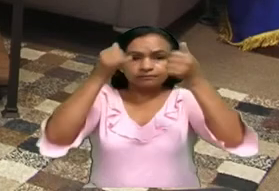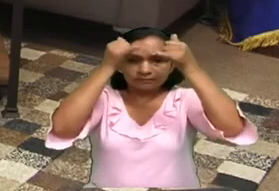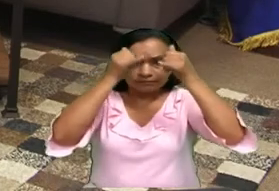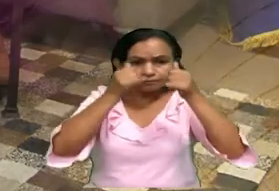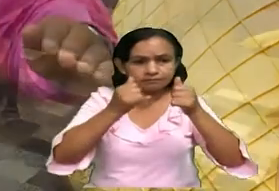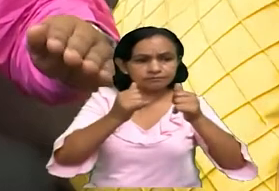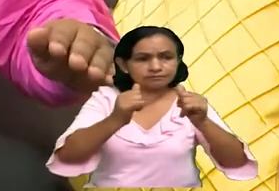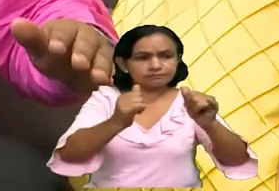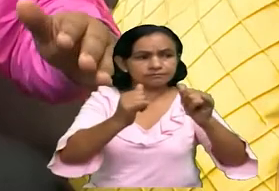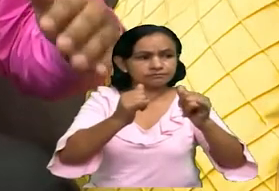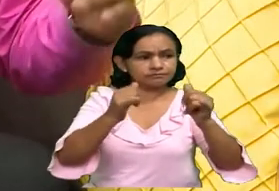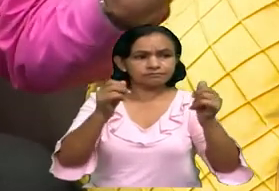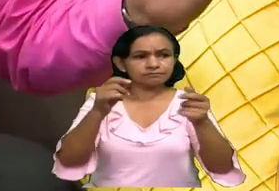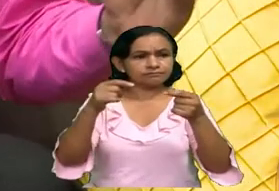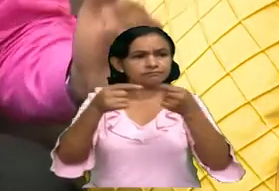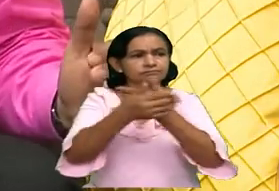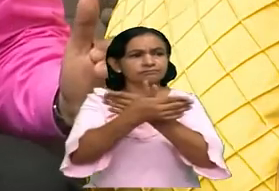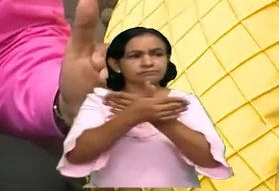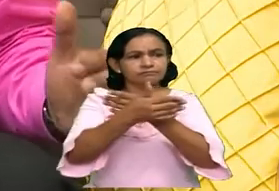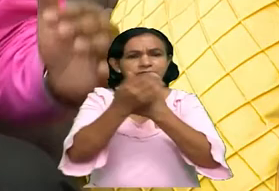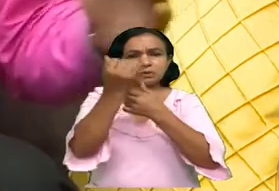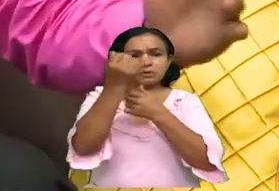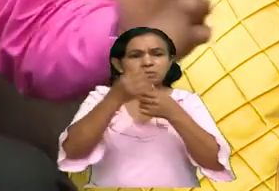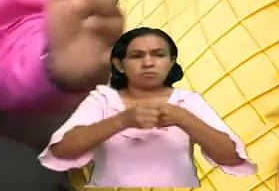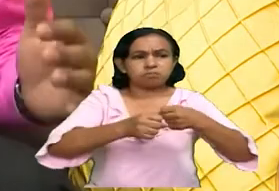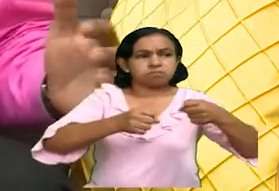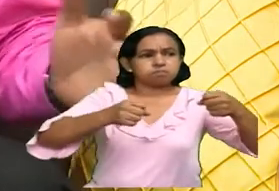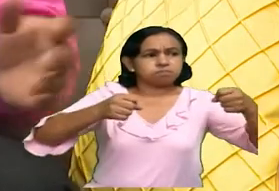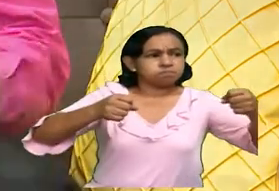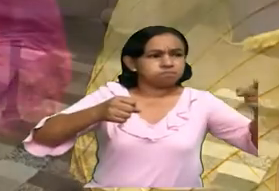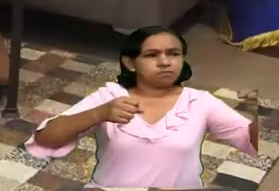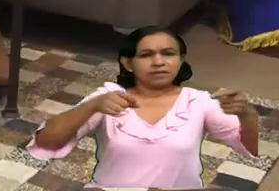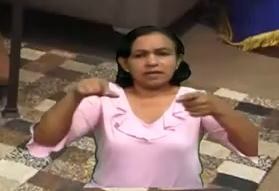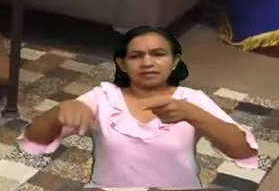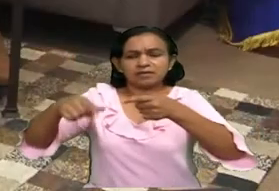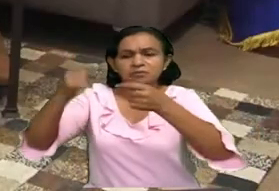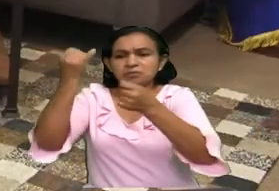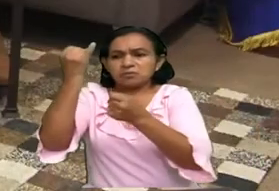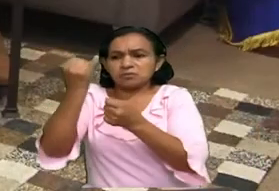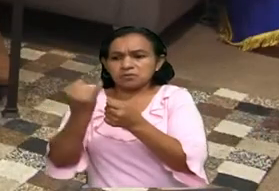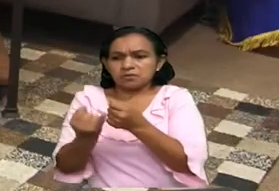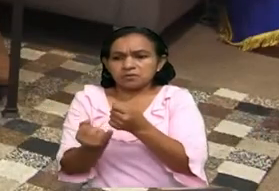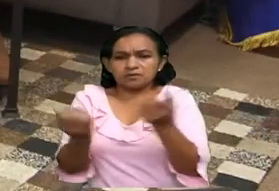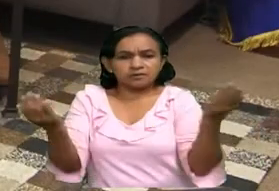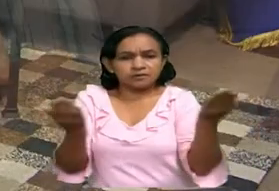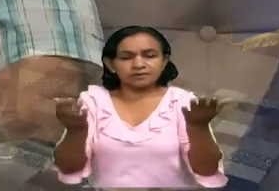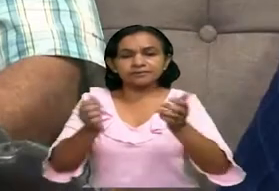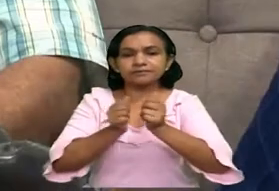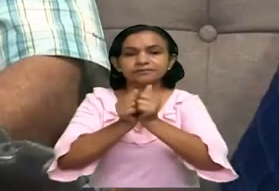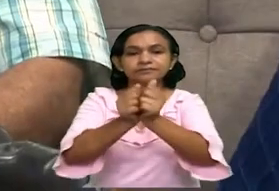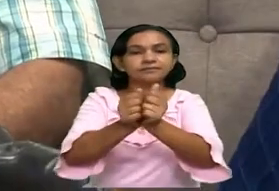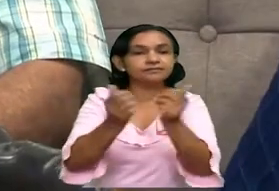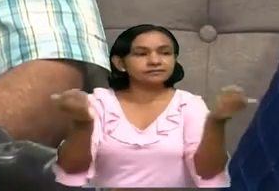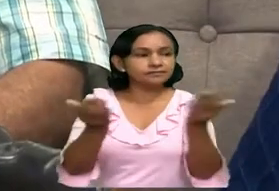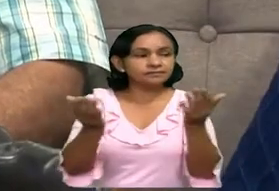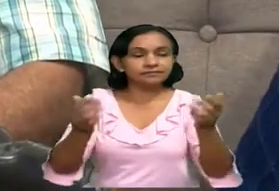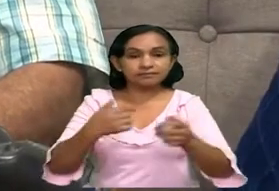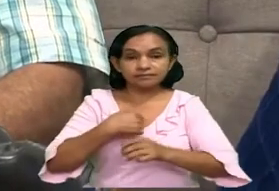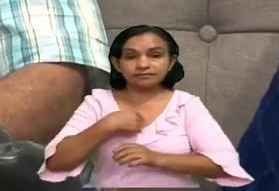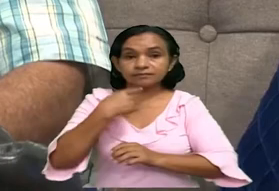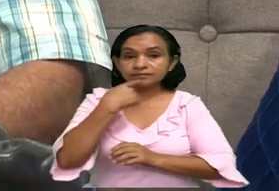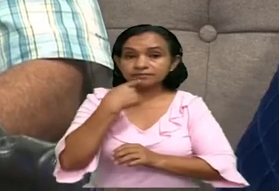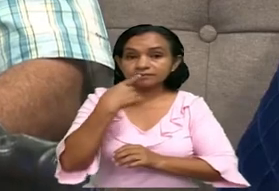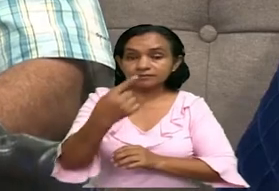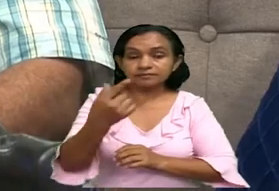pero acá en nosotros pueden ser que se pongan flacas. ¿Cómo se hace ese acompañamiento acá? Bueno, yo te haría